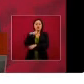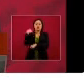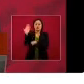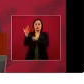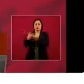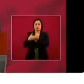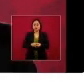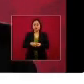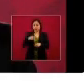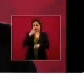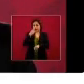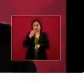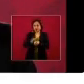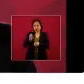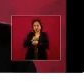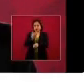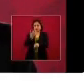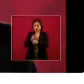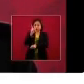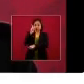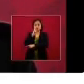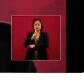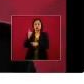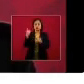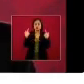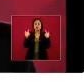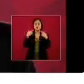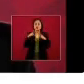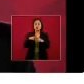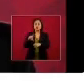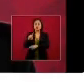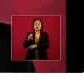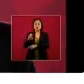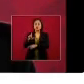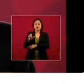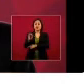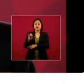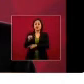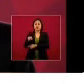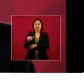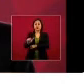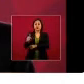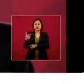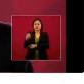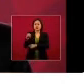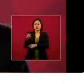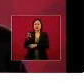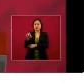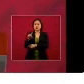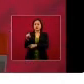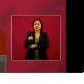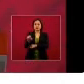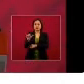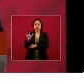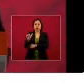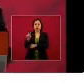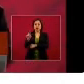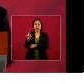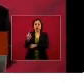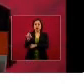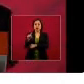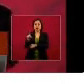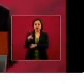desarticular a gente de los talibanes del cártel del golfo pues para inaugurar un hospital materno-infantil